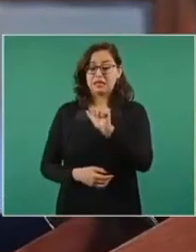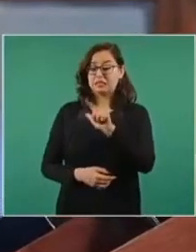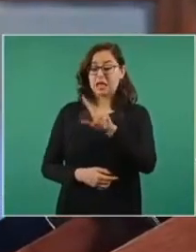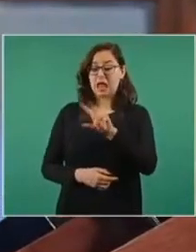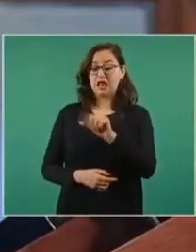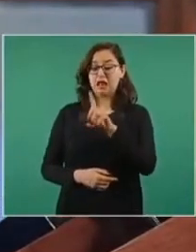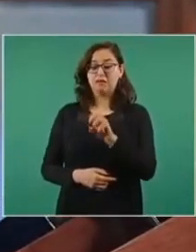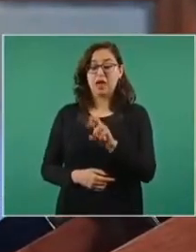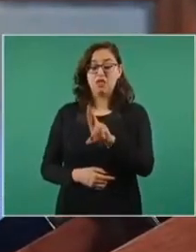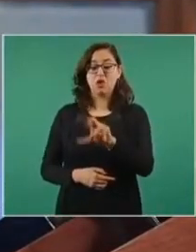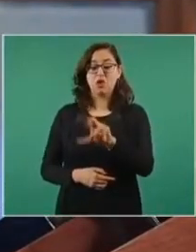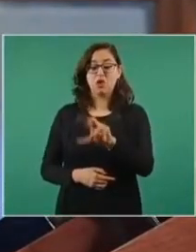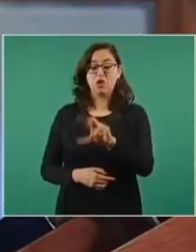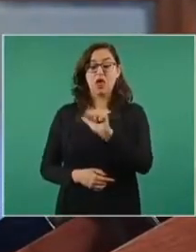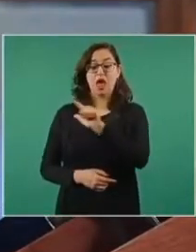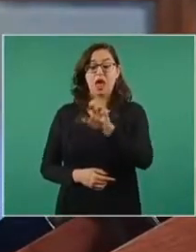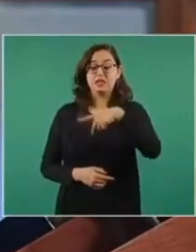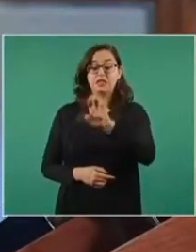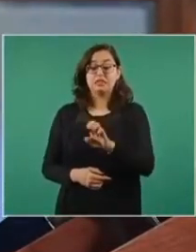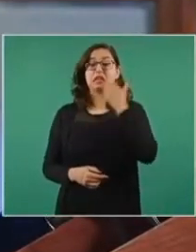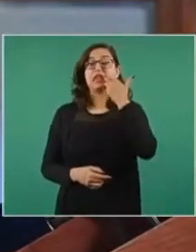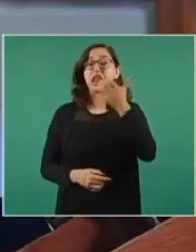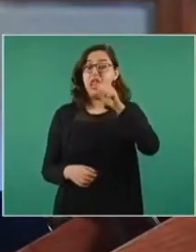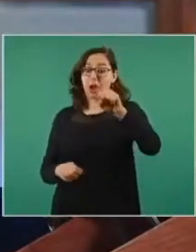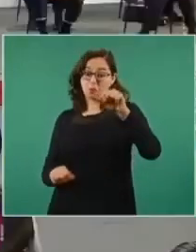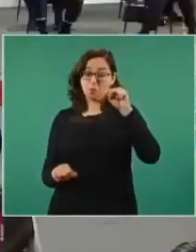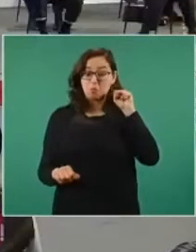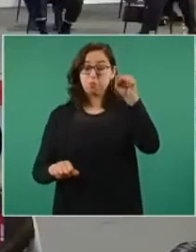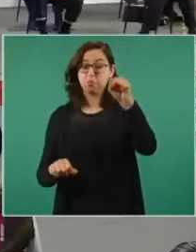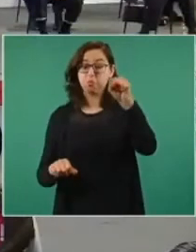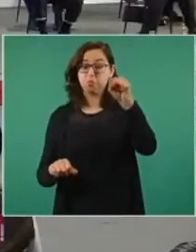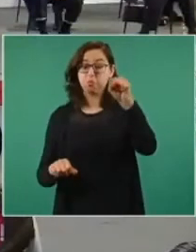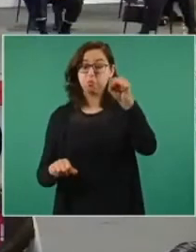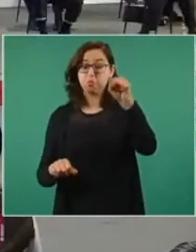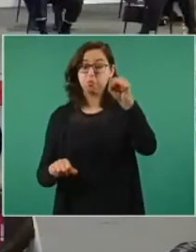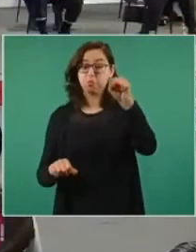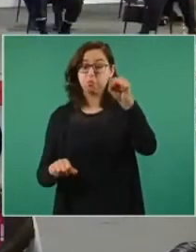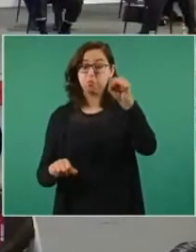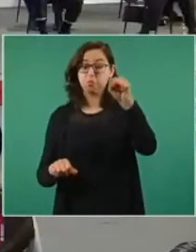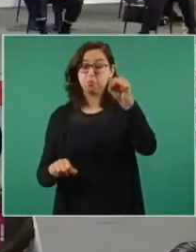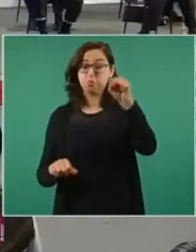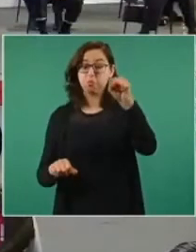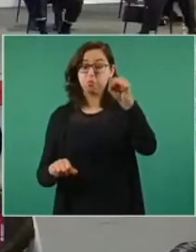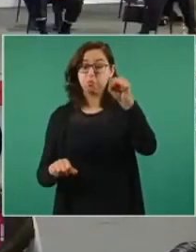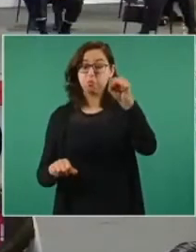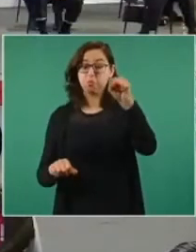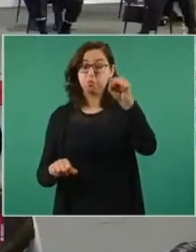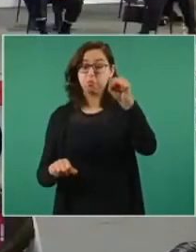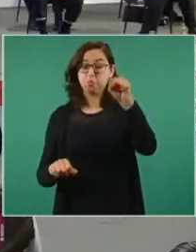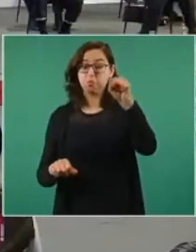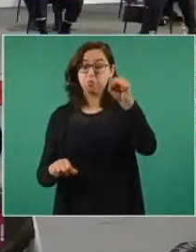en chile con el 35% de los votos esto es falso falso caballero